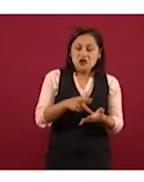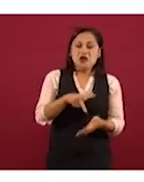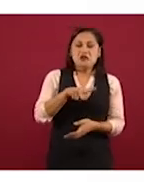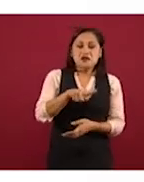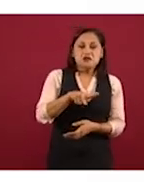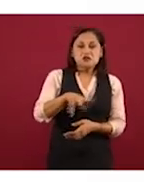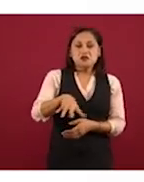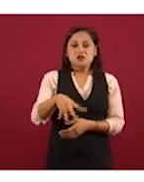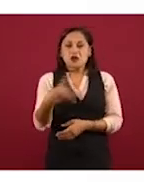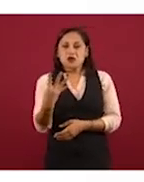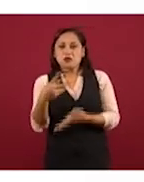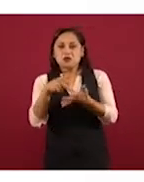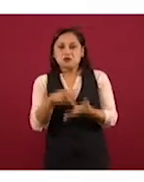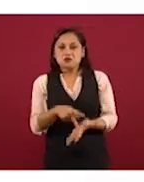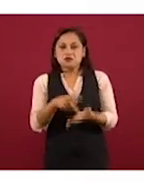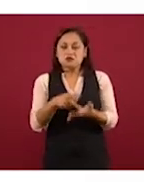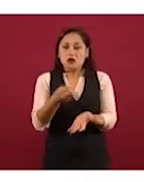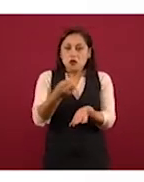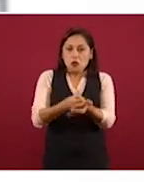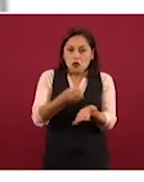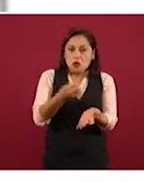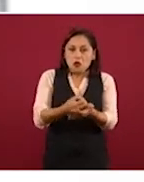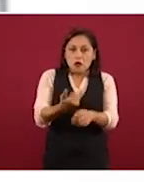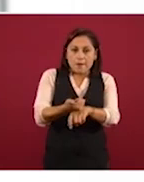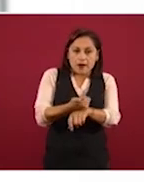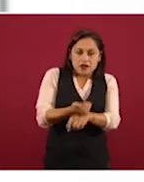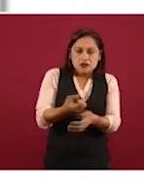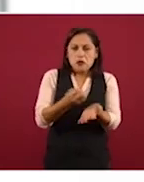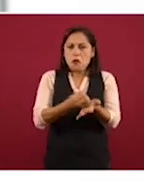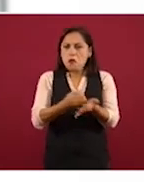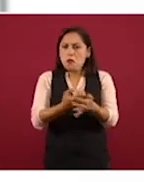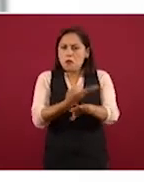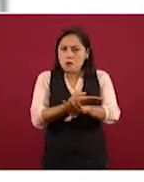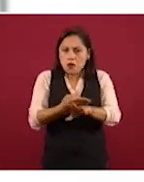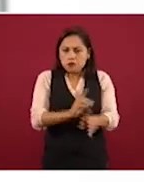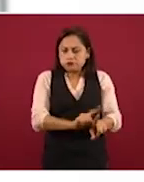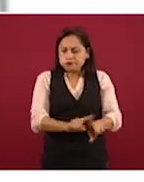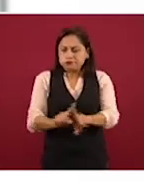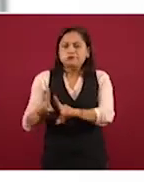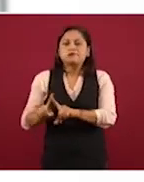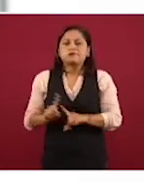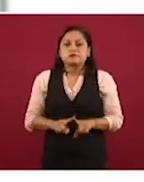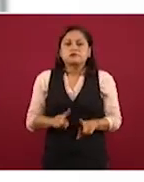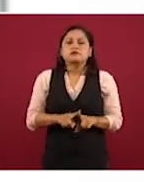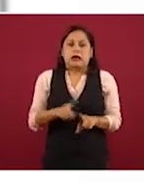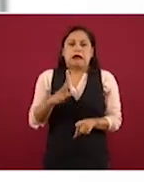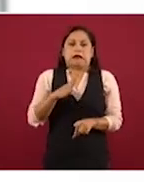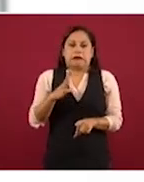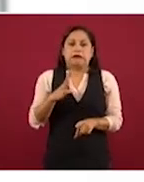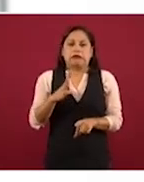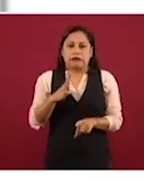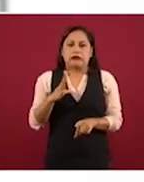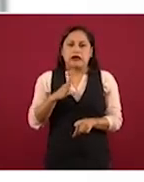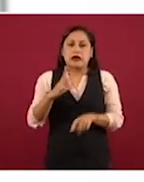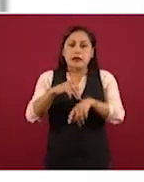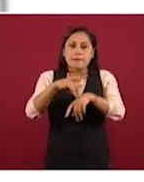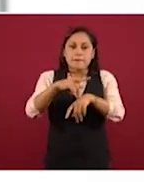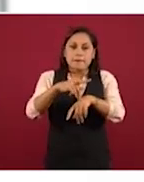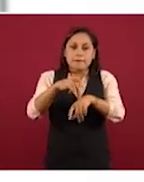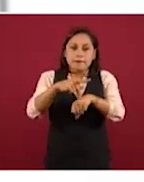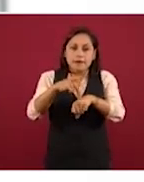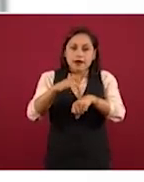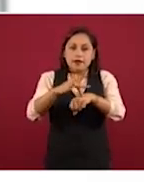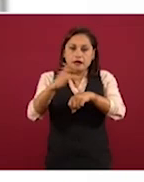oro blanco en oro amarillo adicionalmente están adornados si así lo quieren ver con